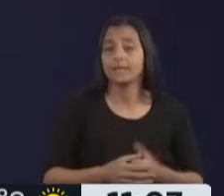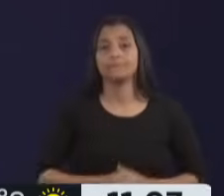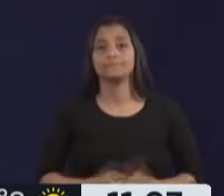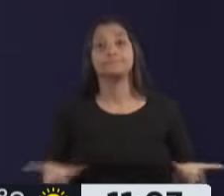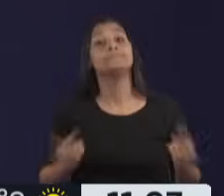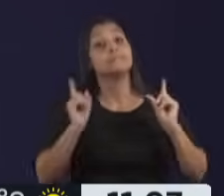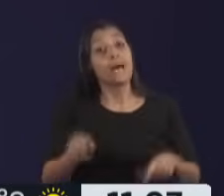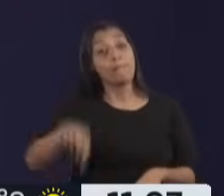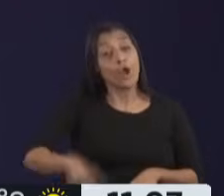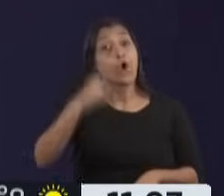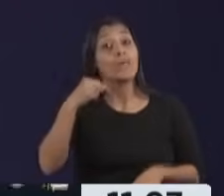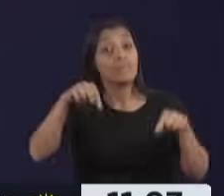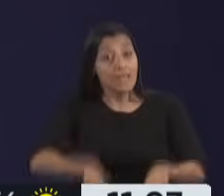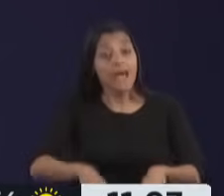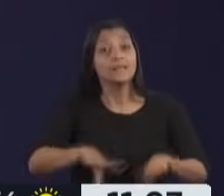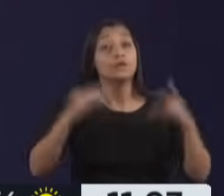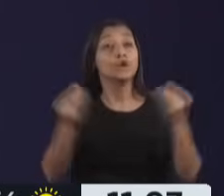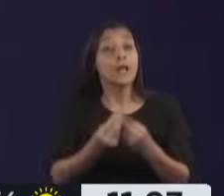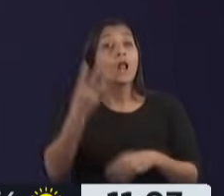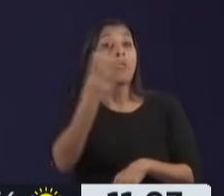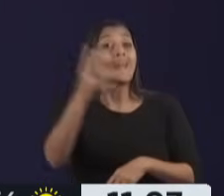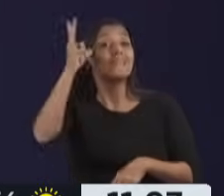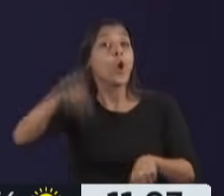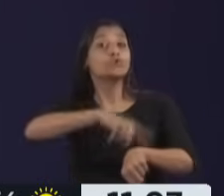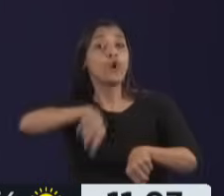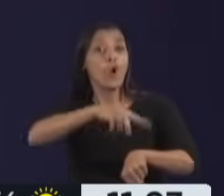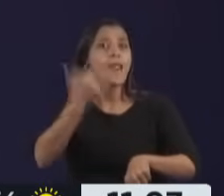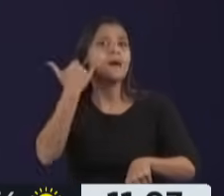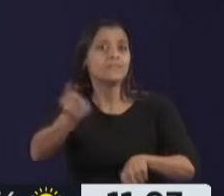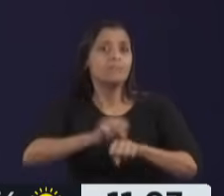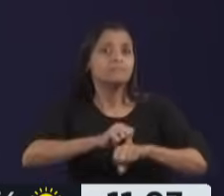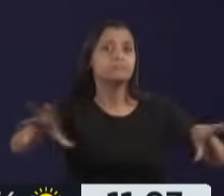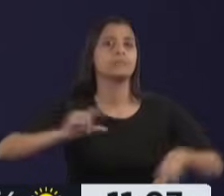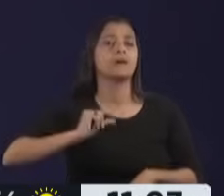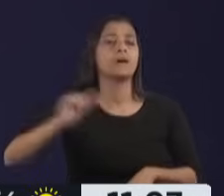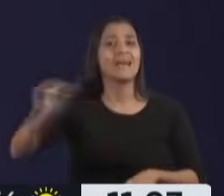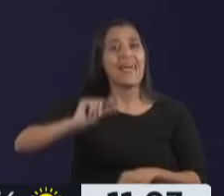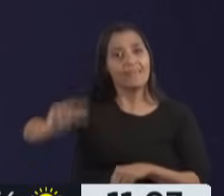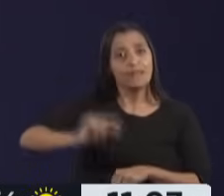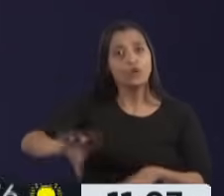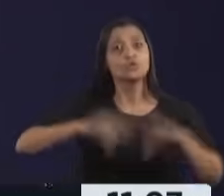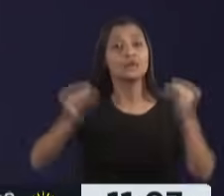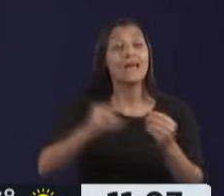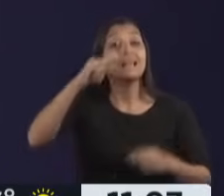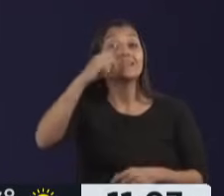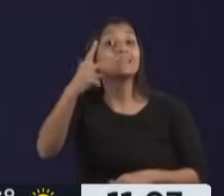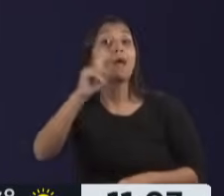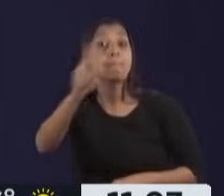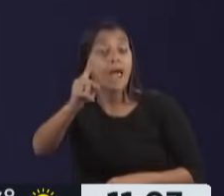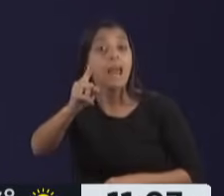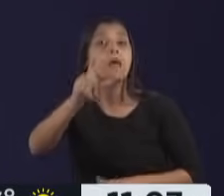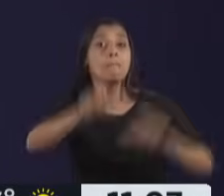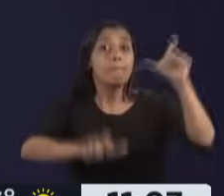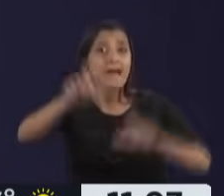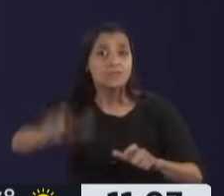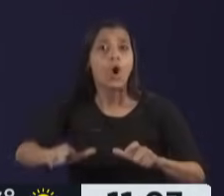De hecho, hoy, a 48 horas del lanzamiento, se registraron 73.000 visitas a